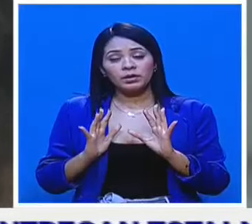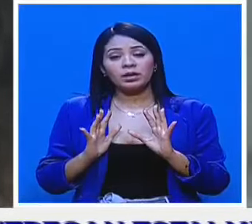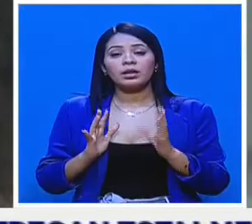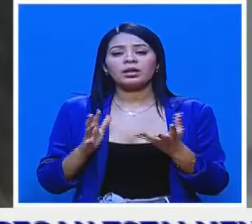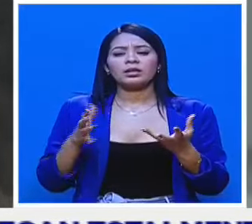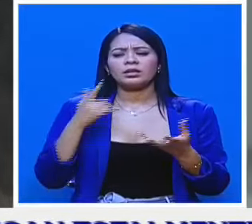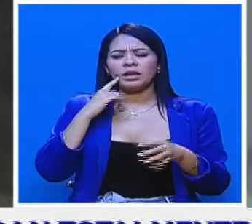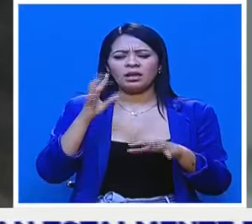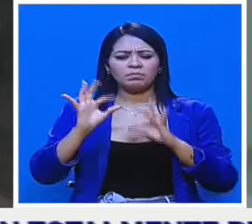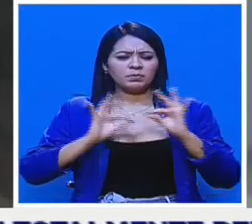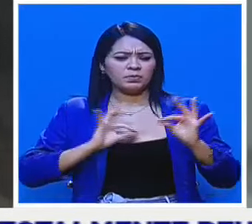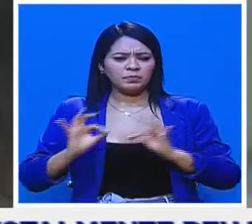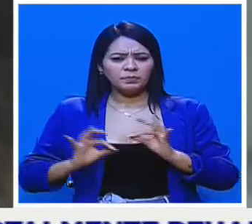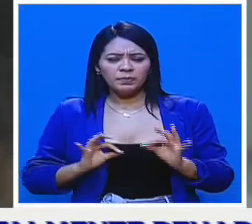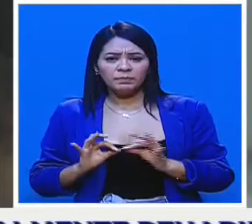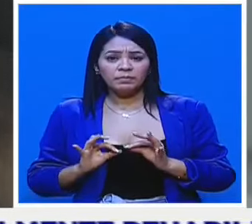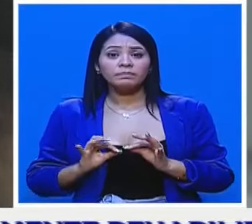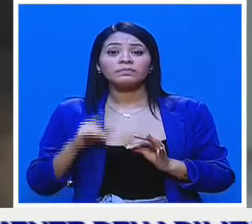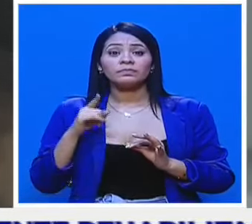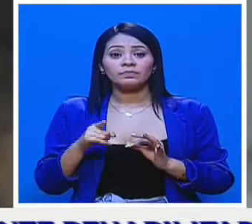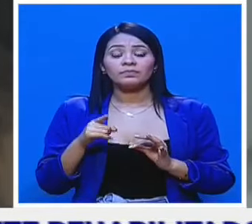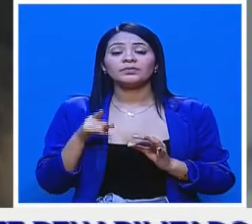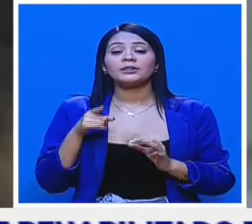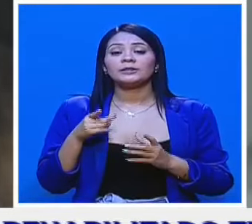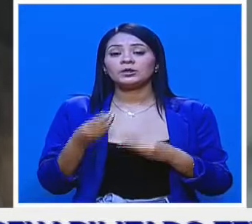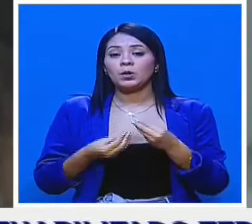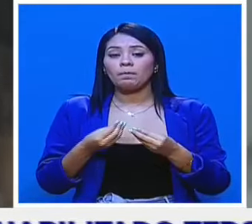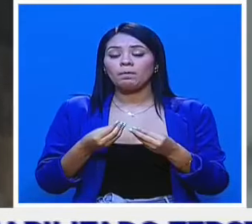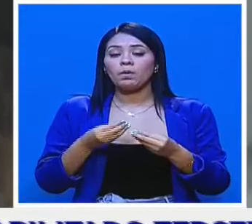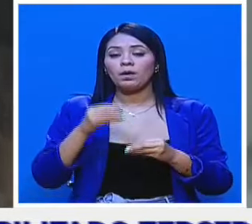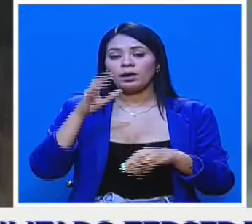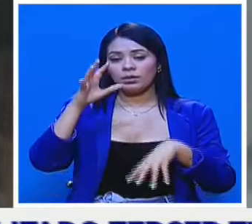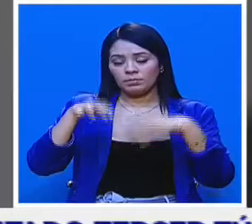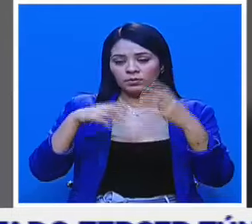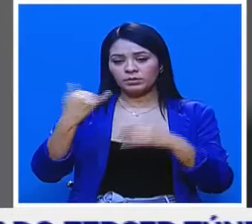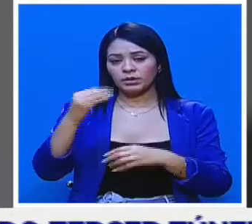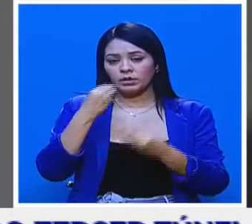de contaminación y por ende, pues producir estas afectaciones a la mascota que lo consume.